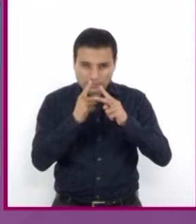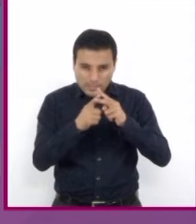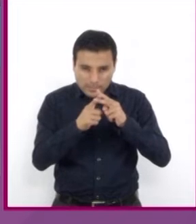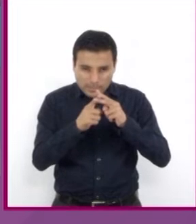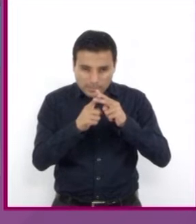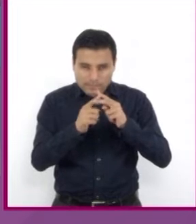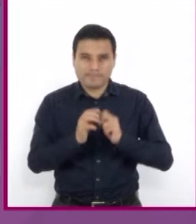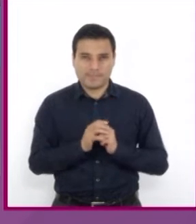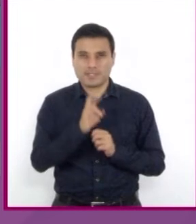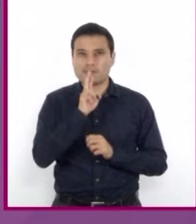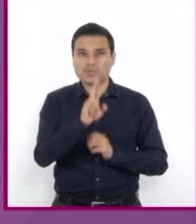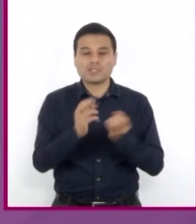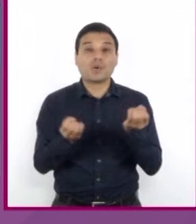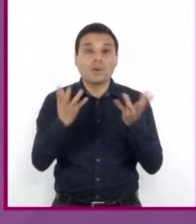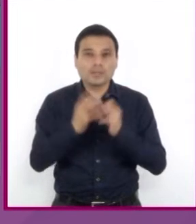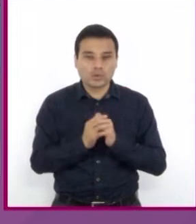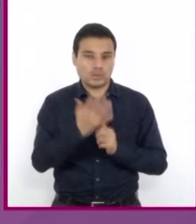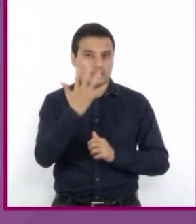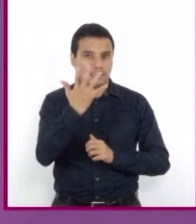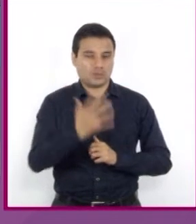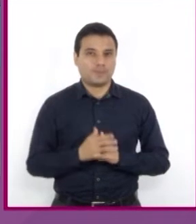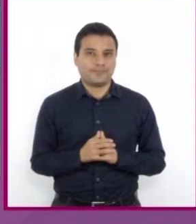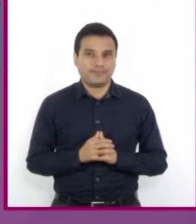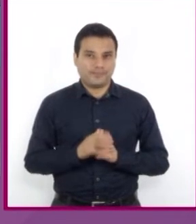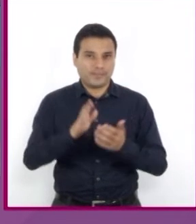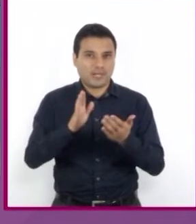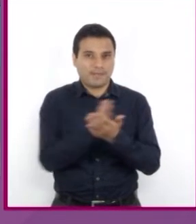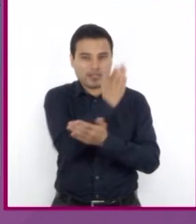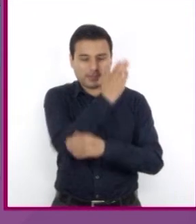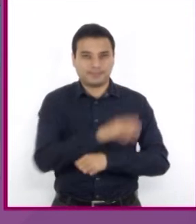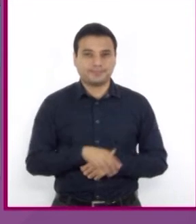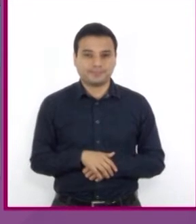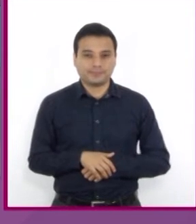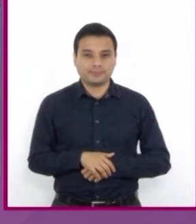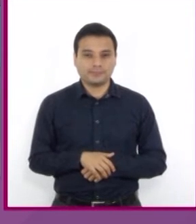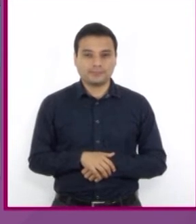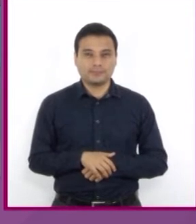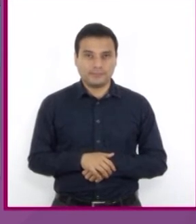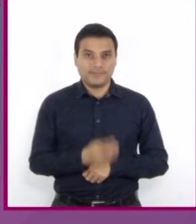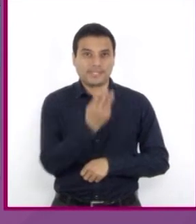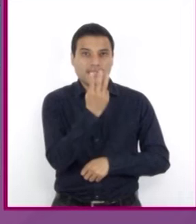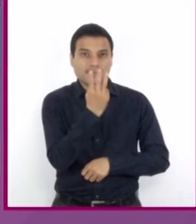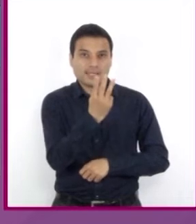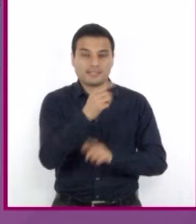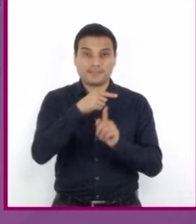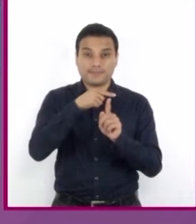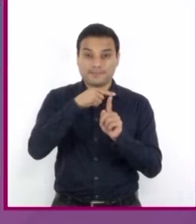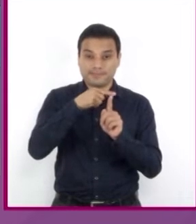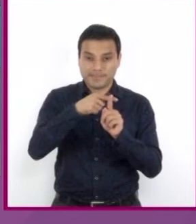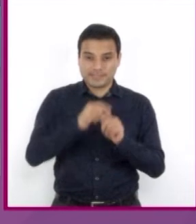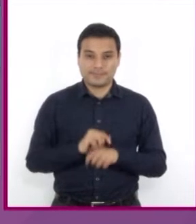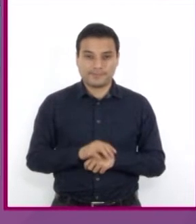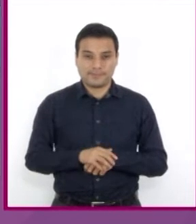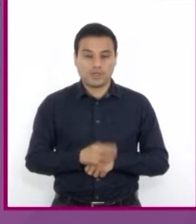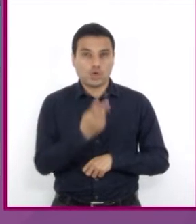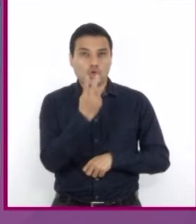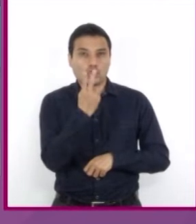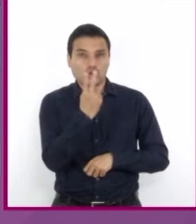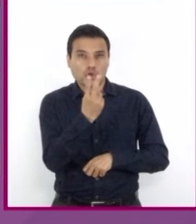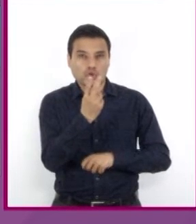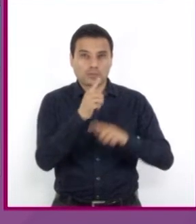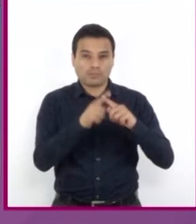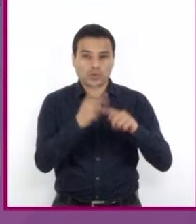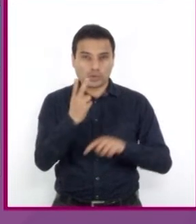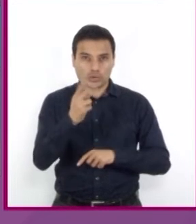operaciones, el resultado es 5. Por otra parte, tenemos 3 más la diferencia del doble de 2 y